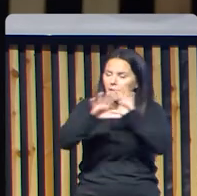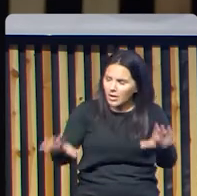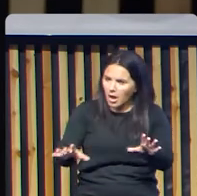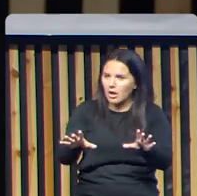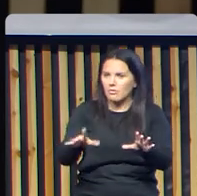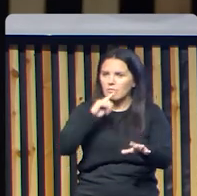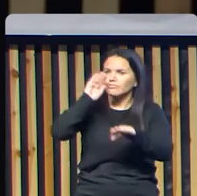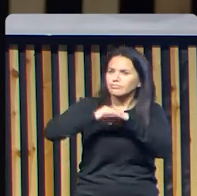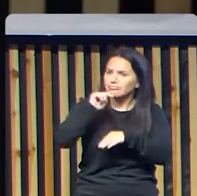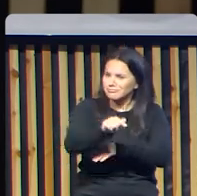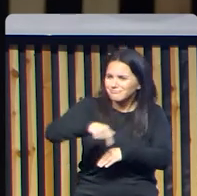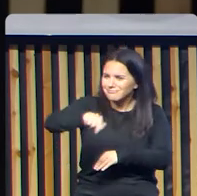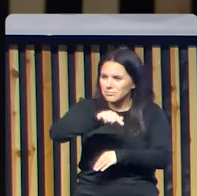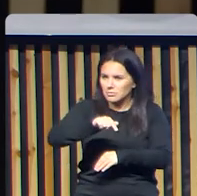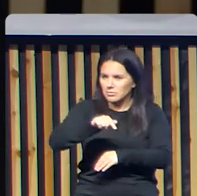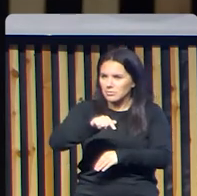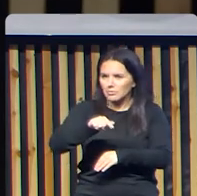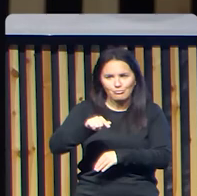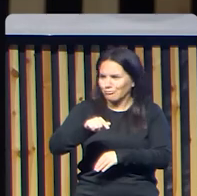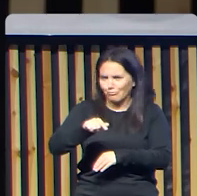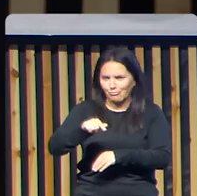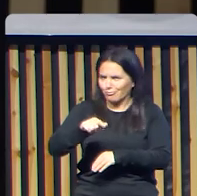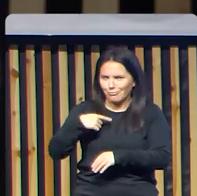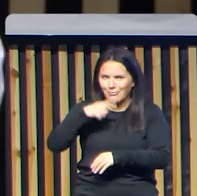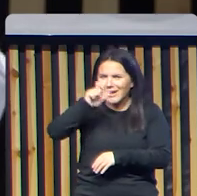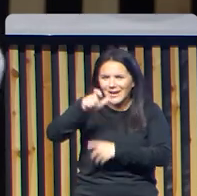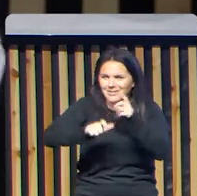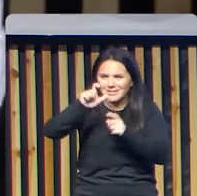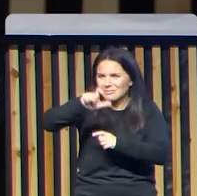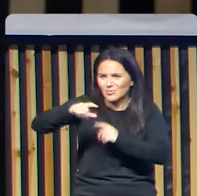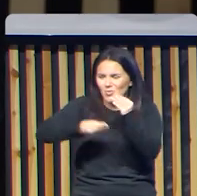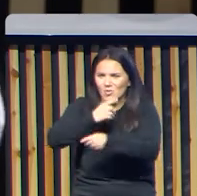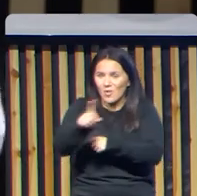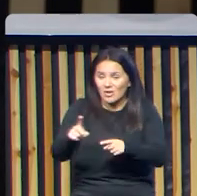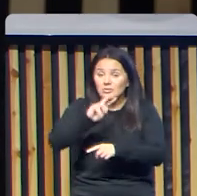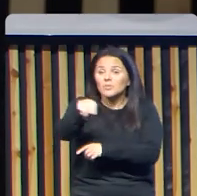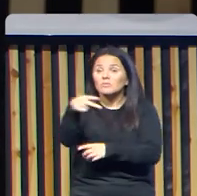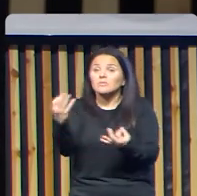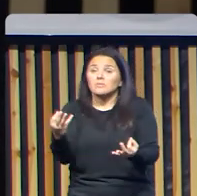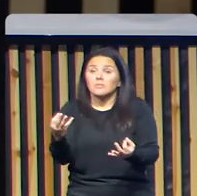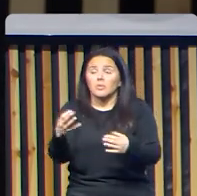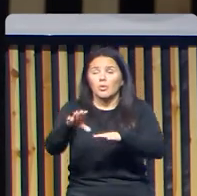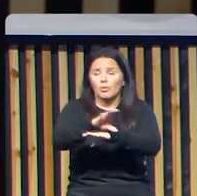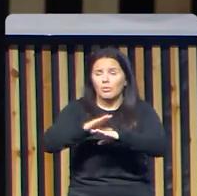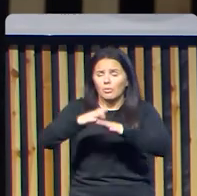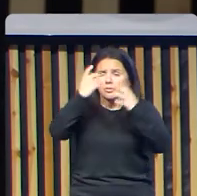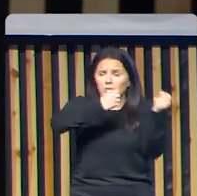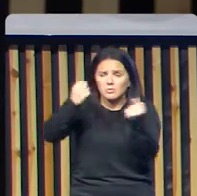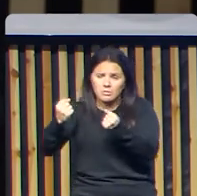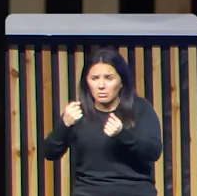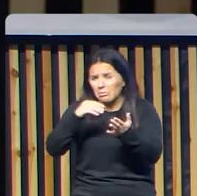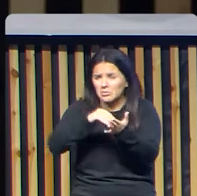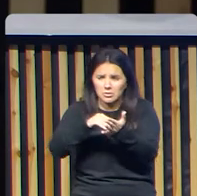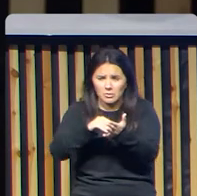son precisos Esto no es muy común como resultado nuestros documentos administrativos son muy